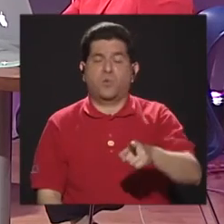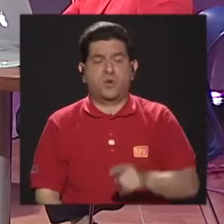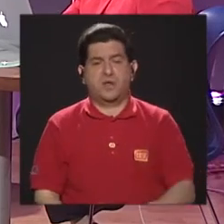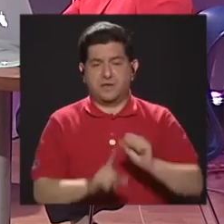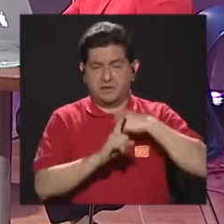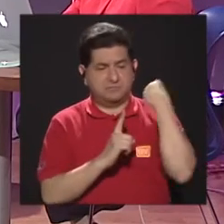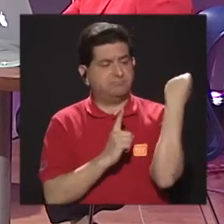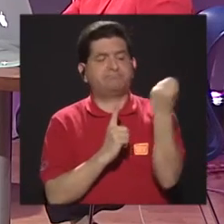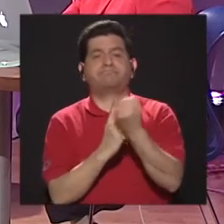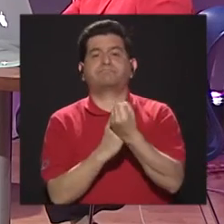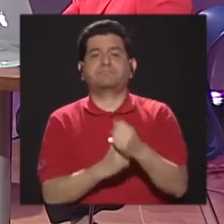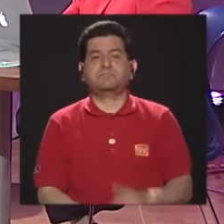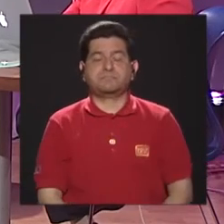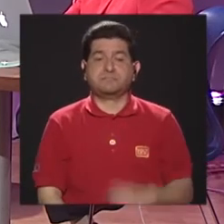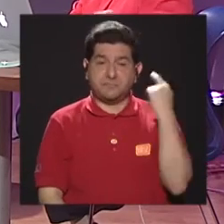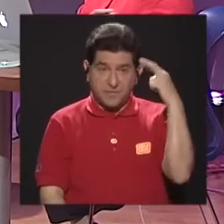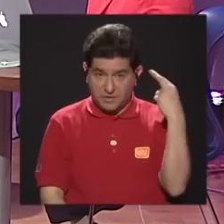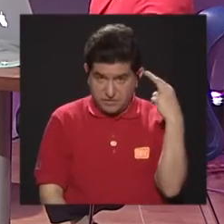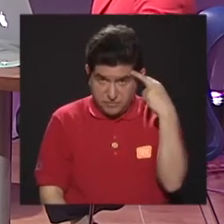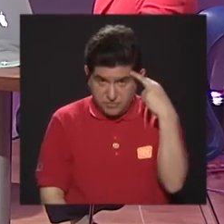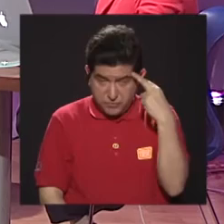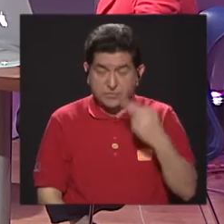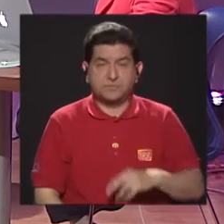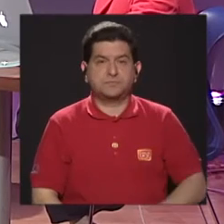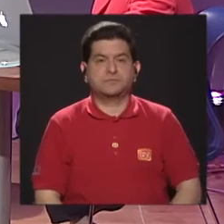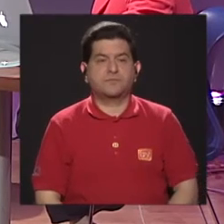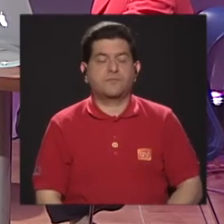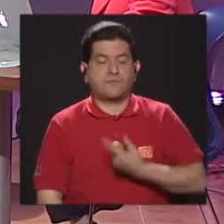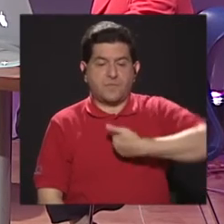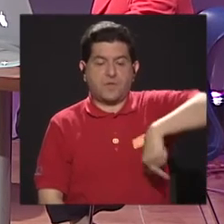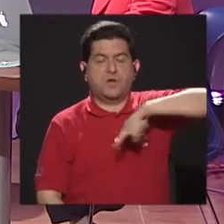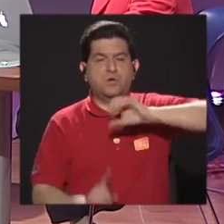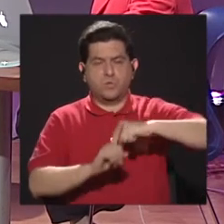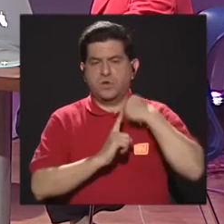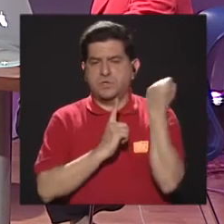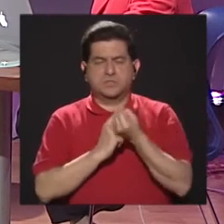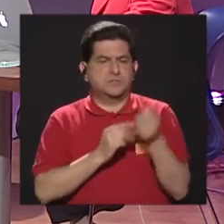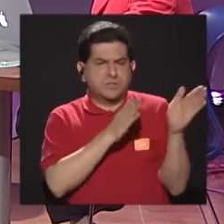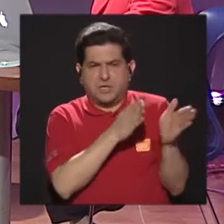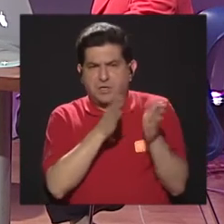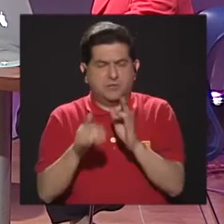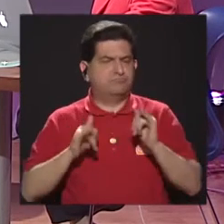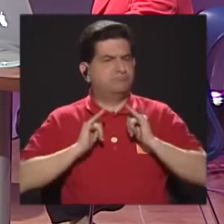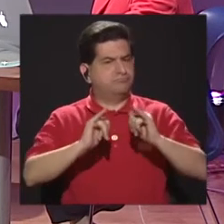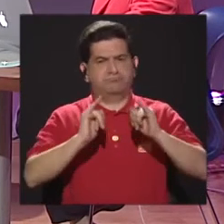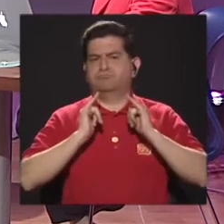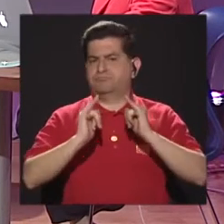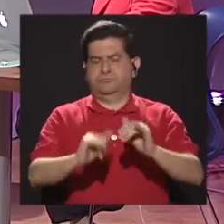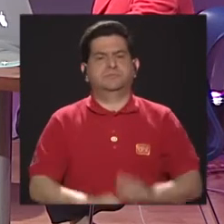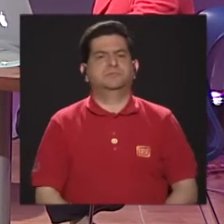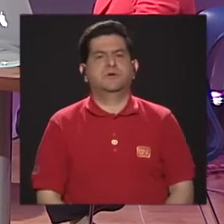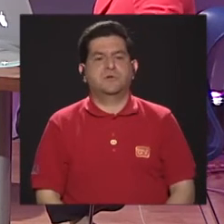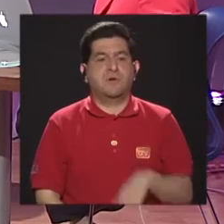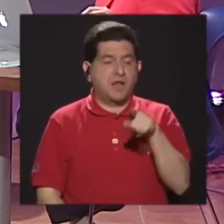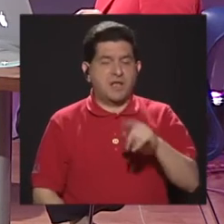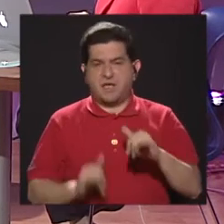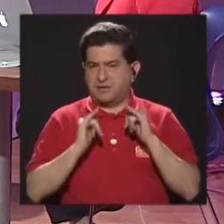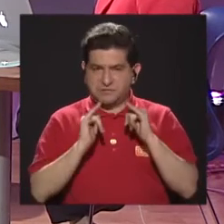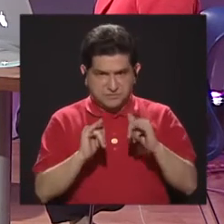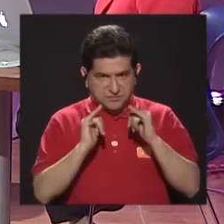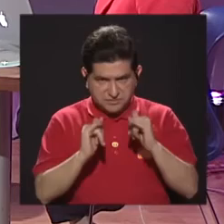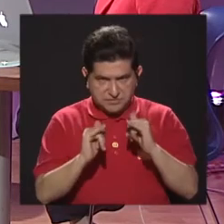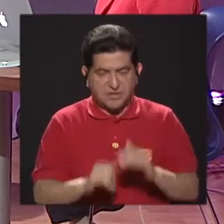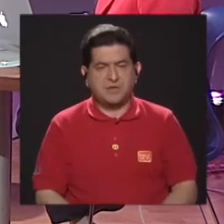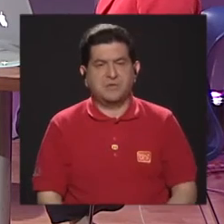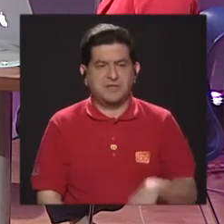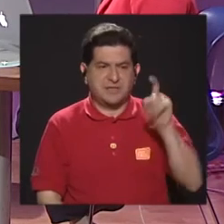las condiciones, porque nuestra sociedad no está organizada de forma igualitaria, y entonces esa desigualdad